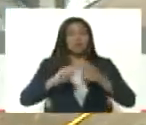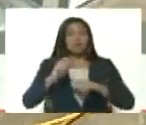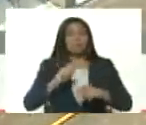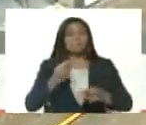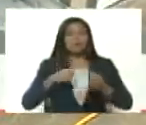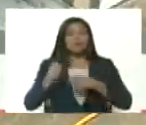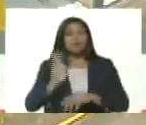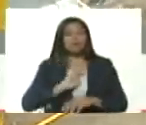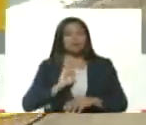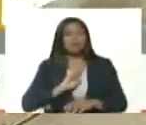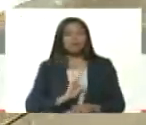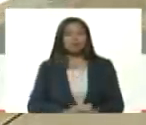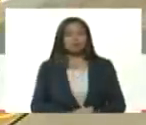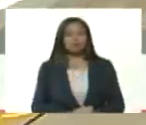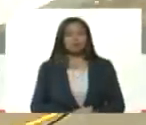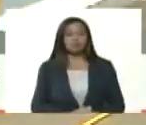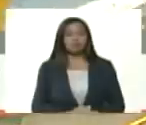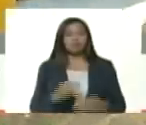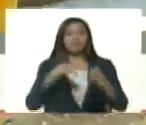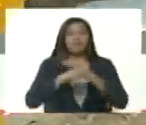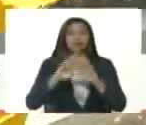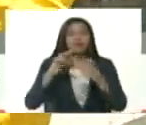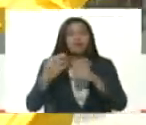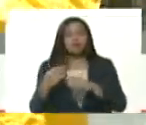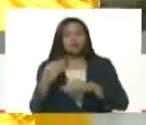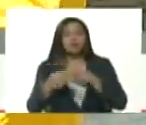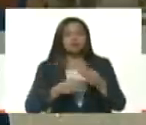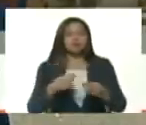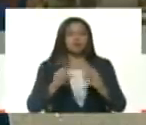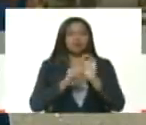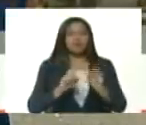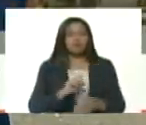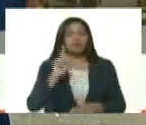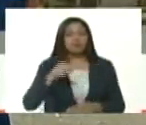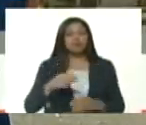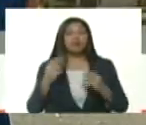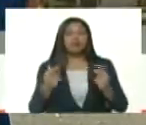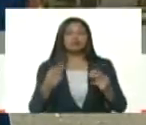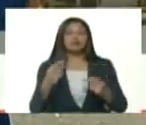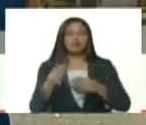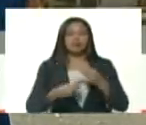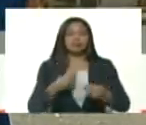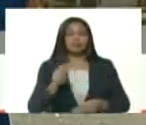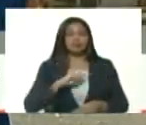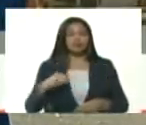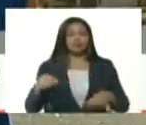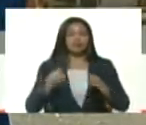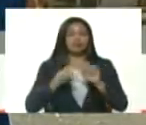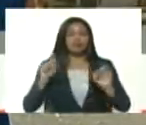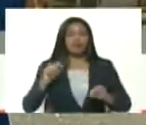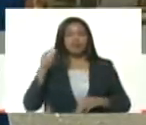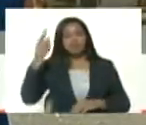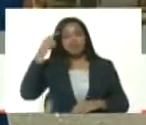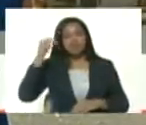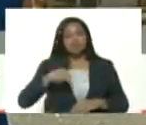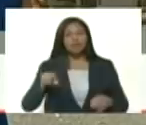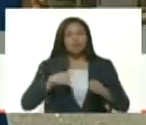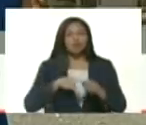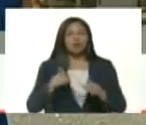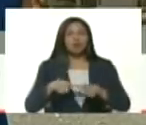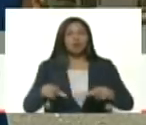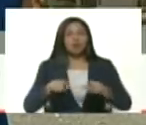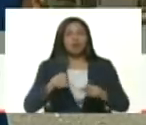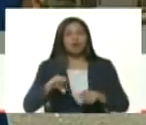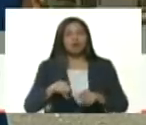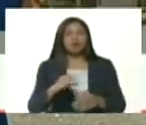de sus productos barrio adentro para poder generar esta acción que estamos generando haciendo el día de hoy acá en el casco